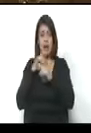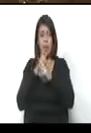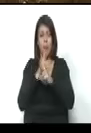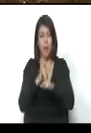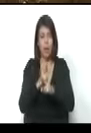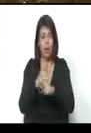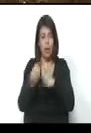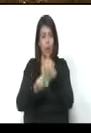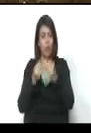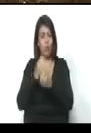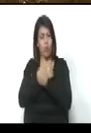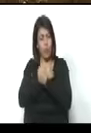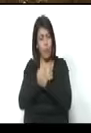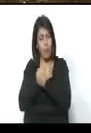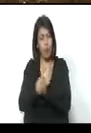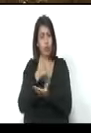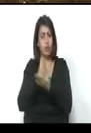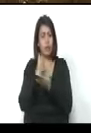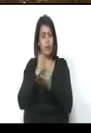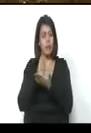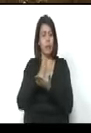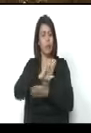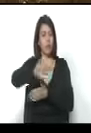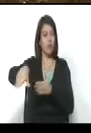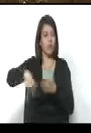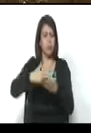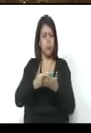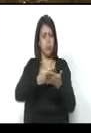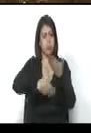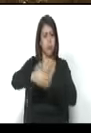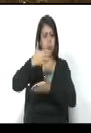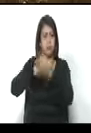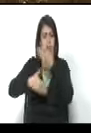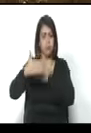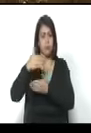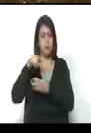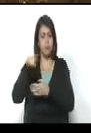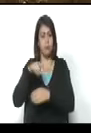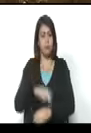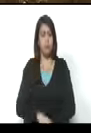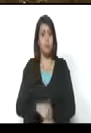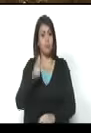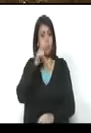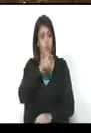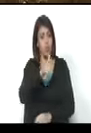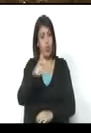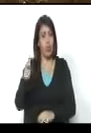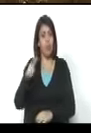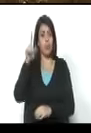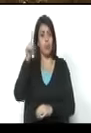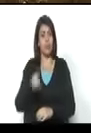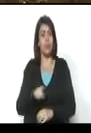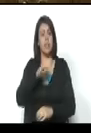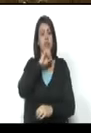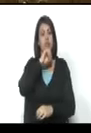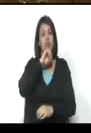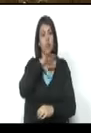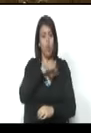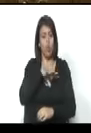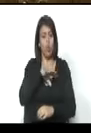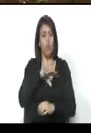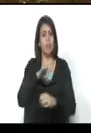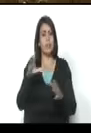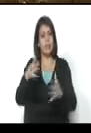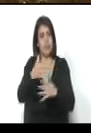plenamente, íntegramente, correspondido no solo por el pueblo, sino también por la historia que